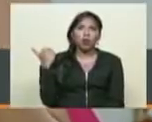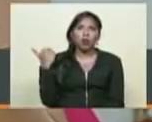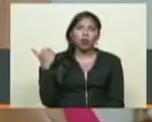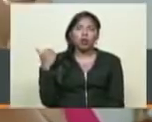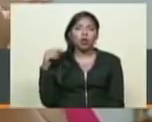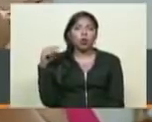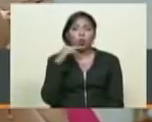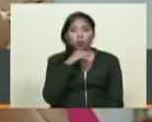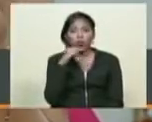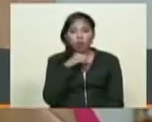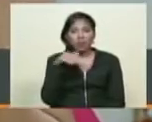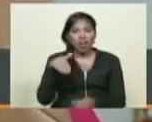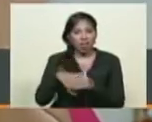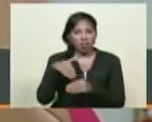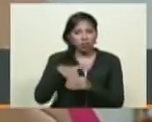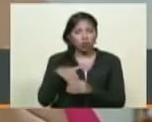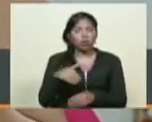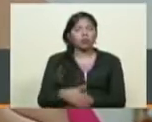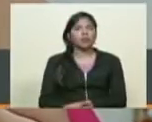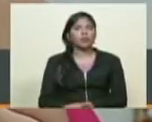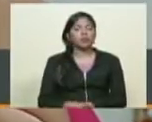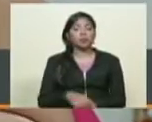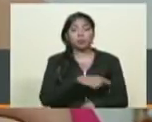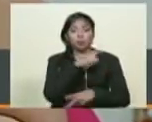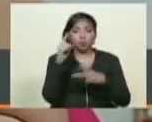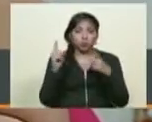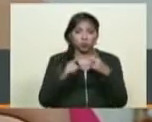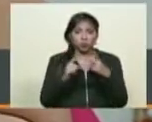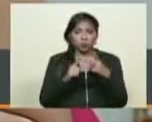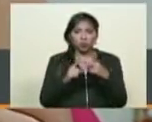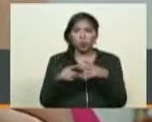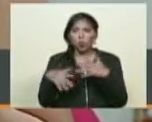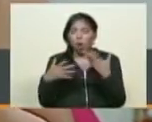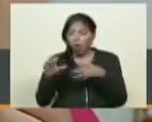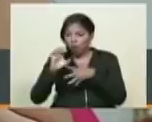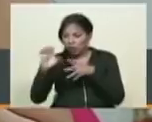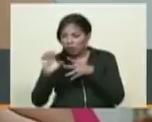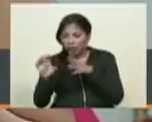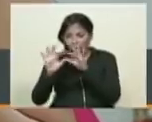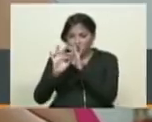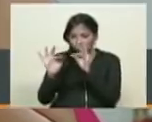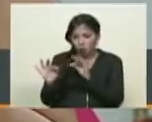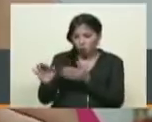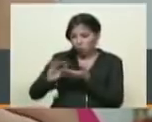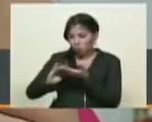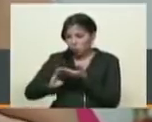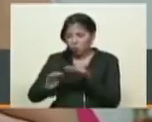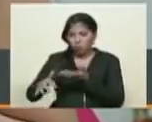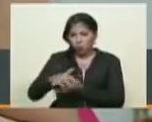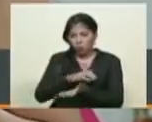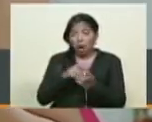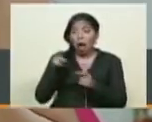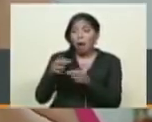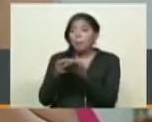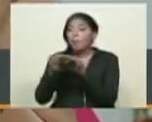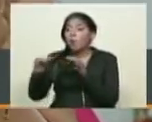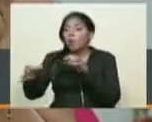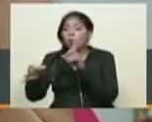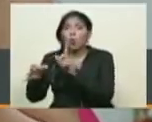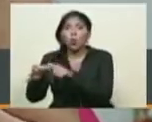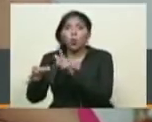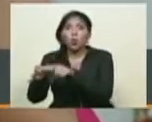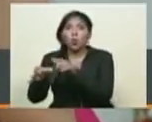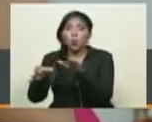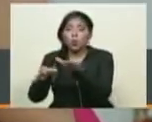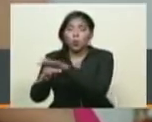pasadas. Y la segunda vendría, ¿cuál va a ser la estrategia de los candidatos a las municipales en aquellos municipios donde aún